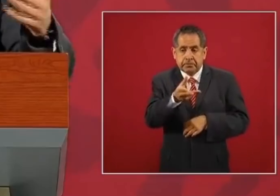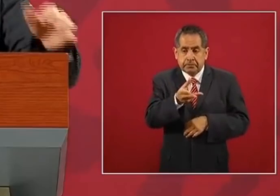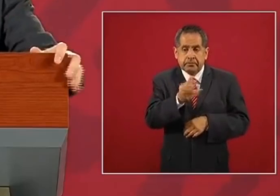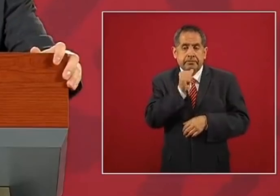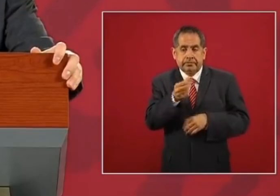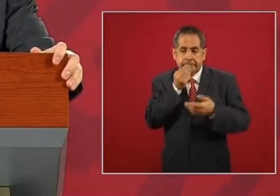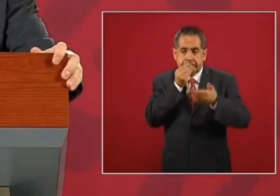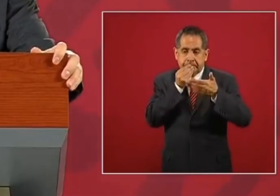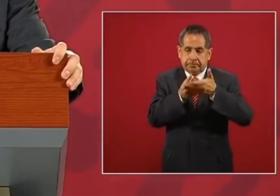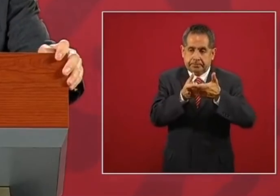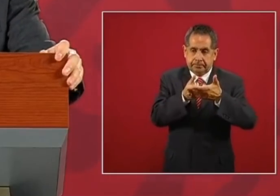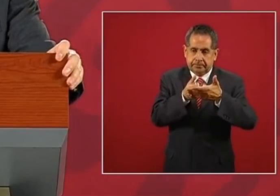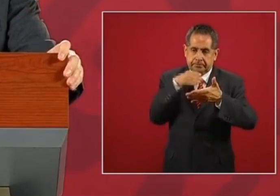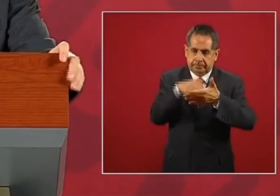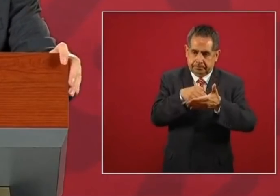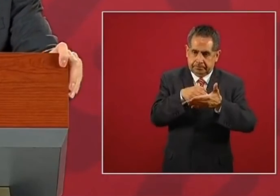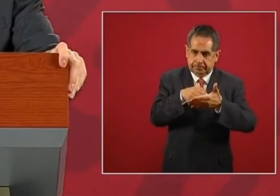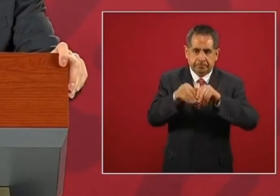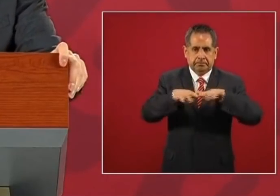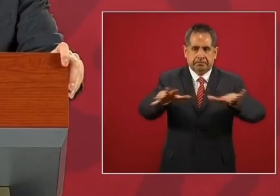propaguen agentes infecciosos por esta vía.